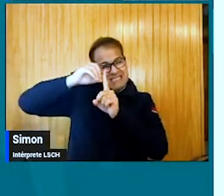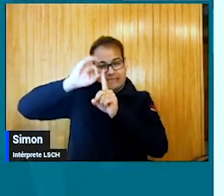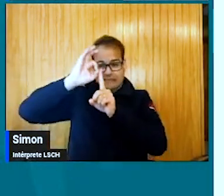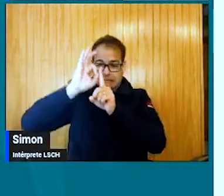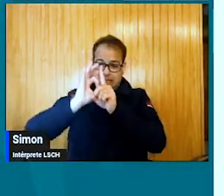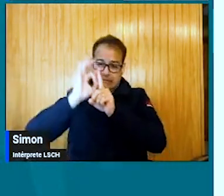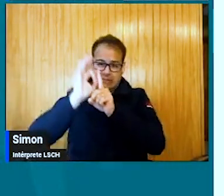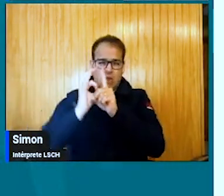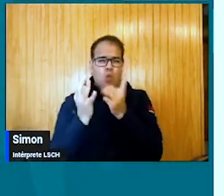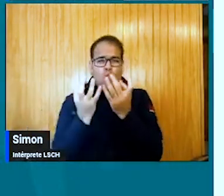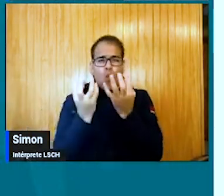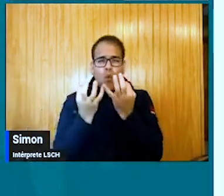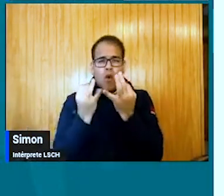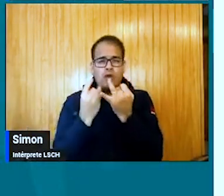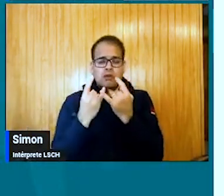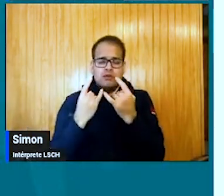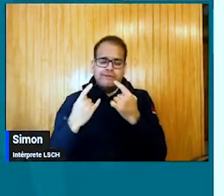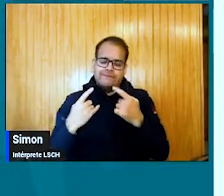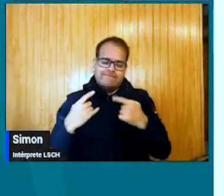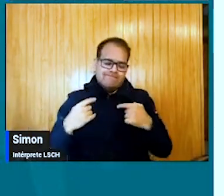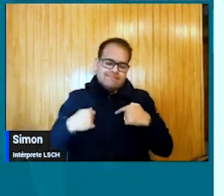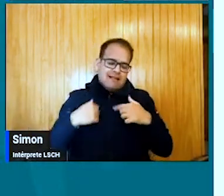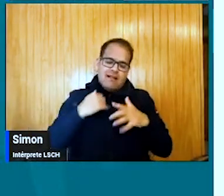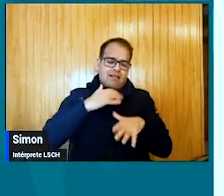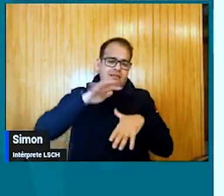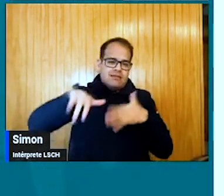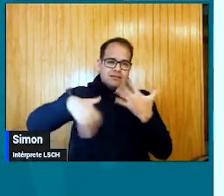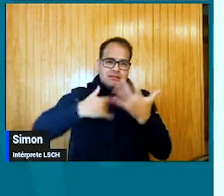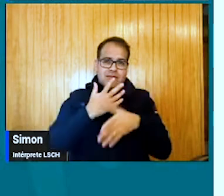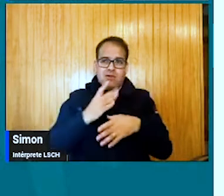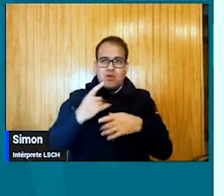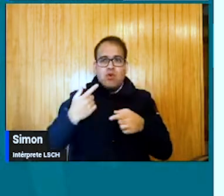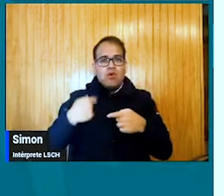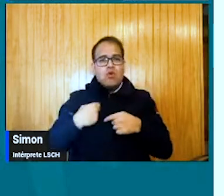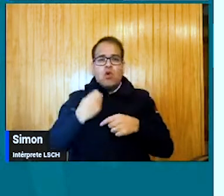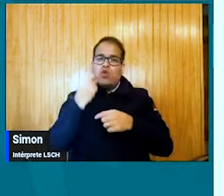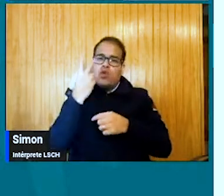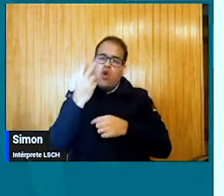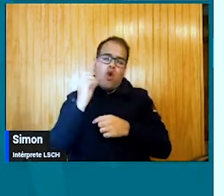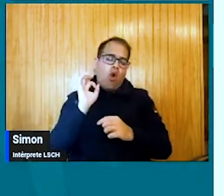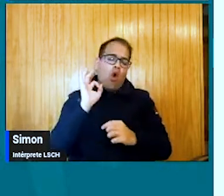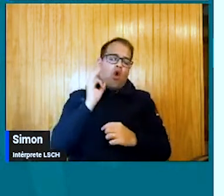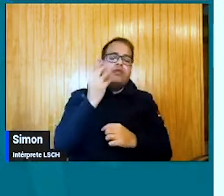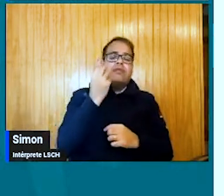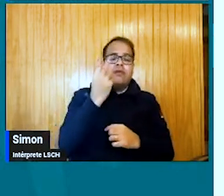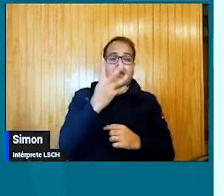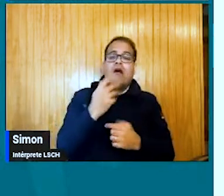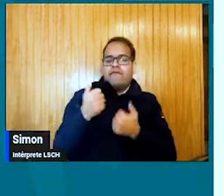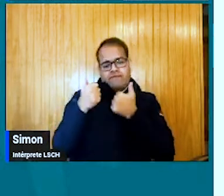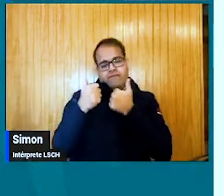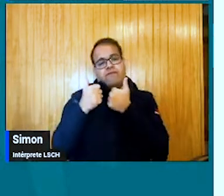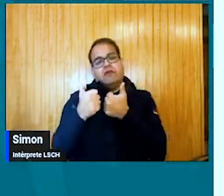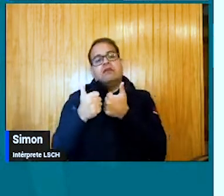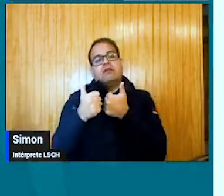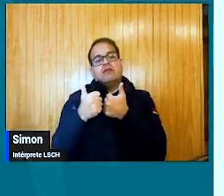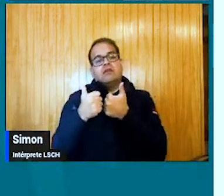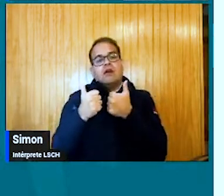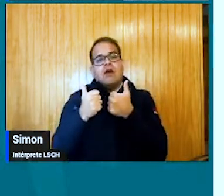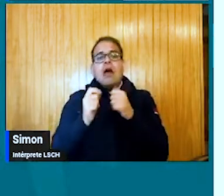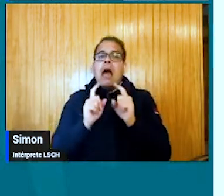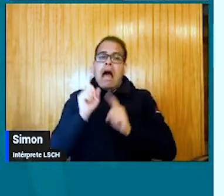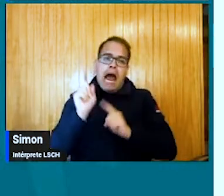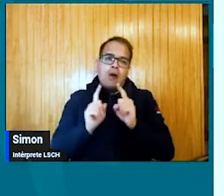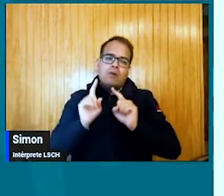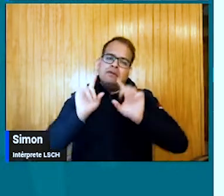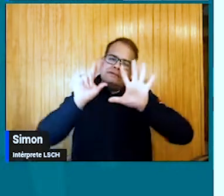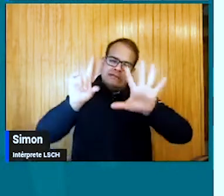mucha gente. Yo soy desordenado, por lo tanto yo con 2 termómetros o 3 estoy bien. Hay gente que le gusta tener